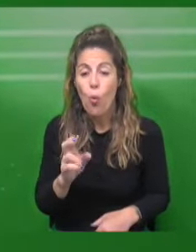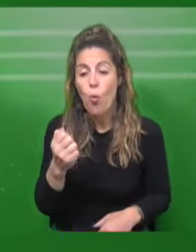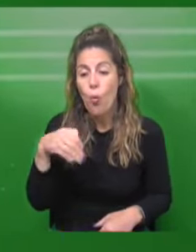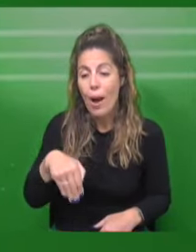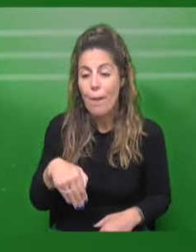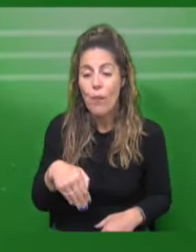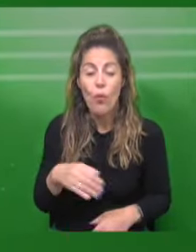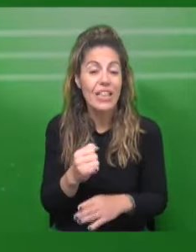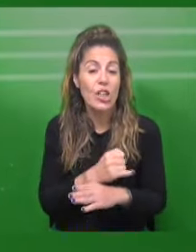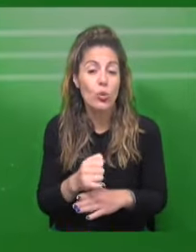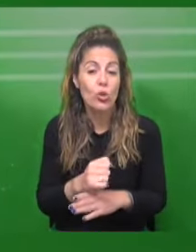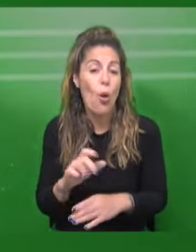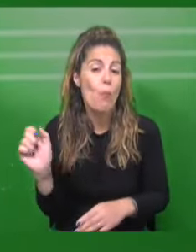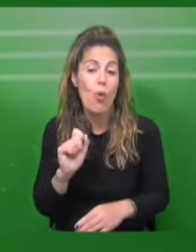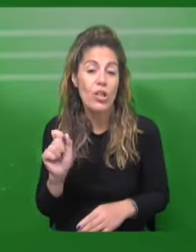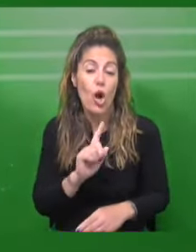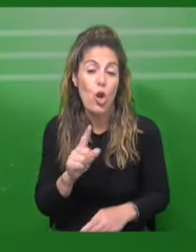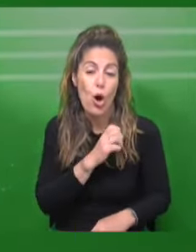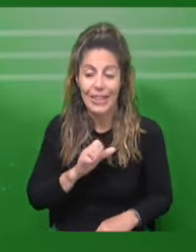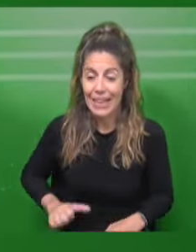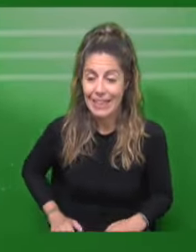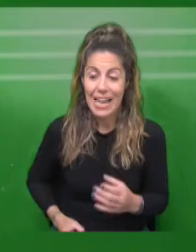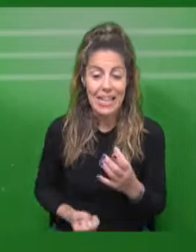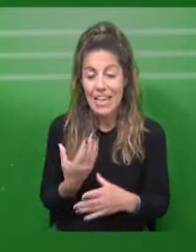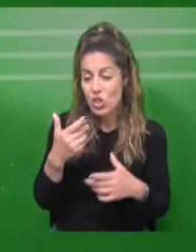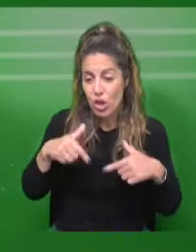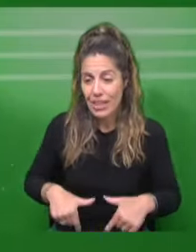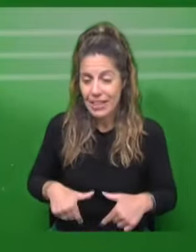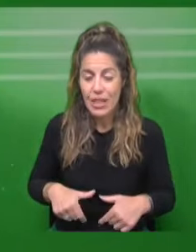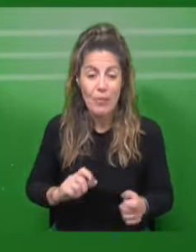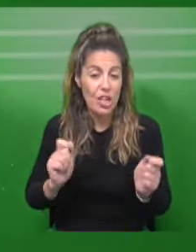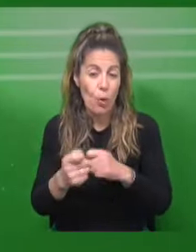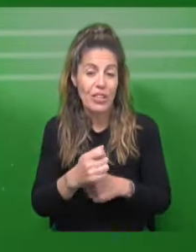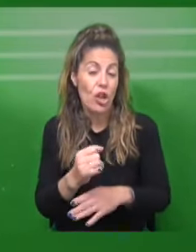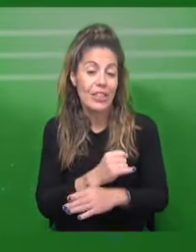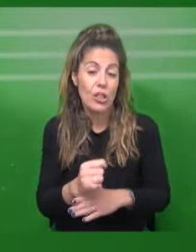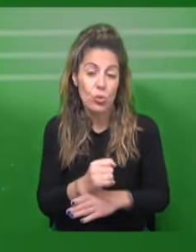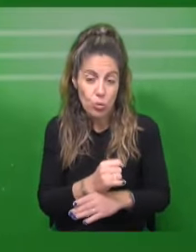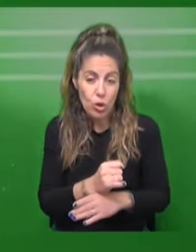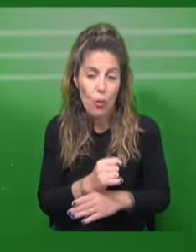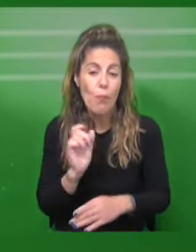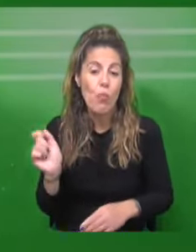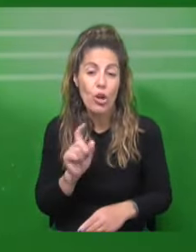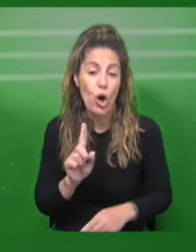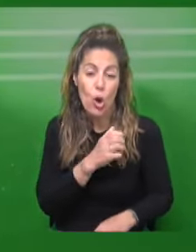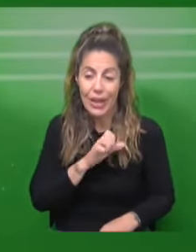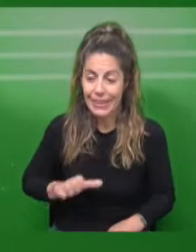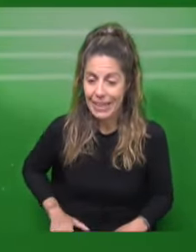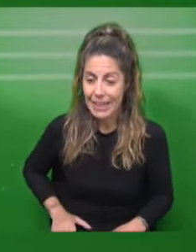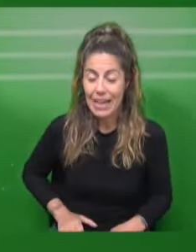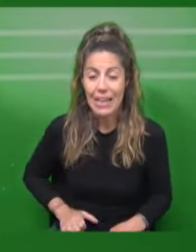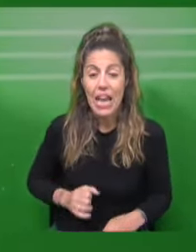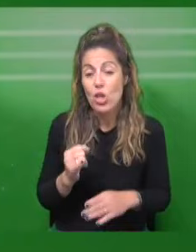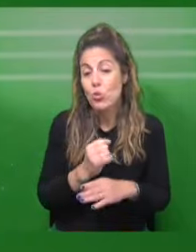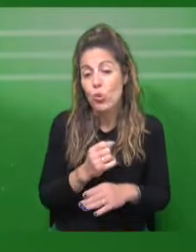público no Estatal nació de la intendencia pero después que se convirte un instituto público un instituto público no Estatal es un ente